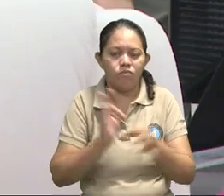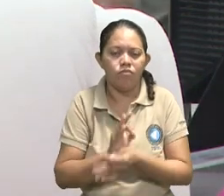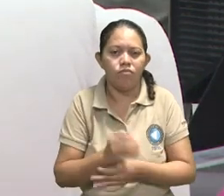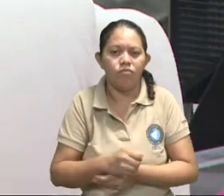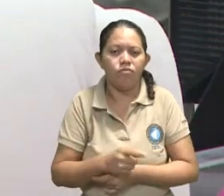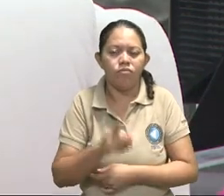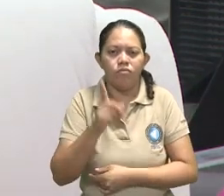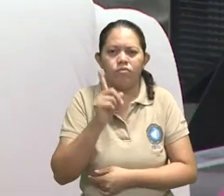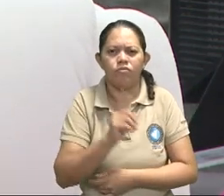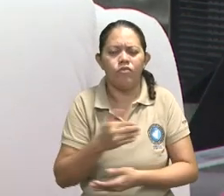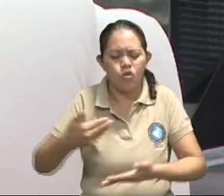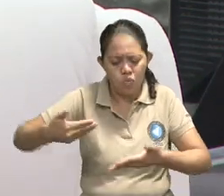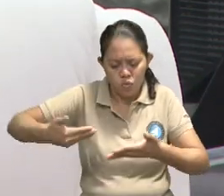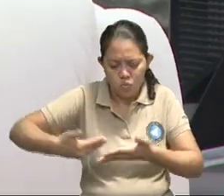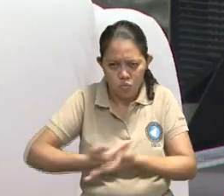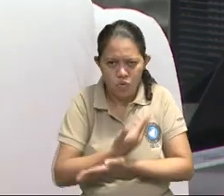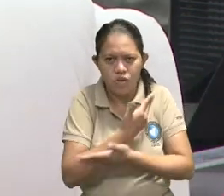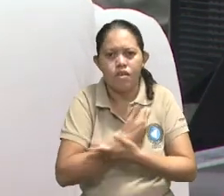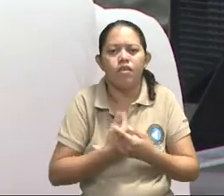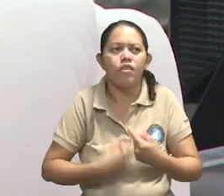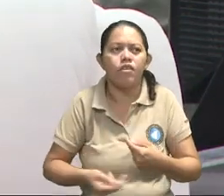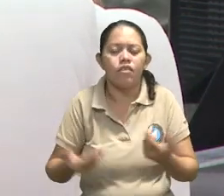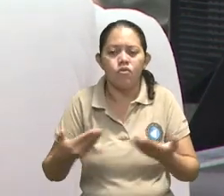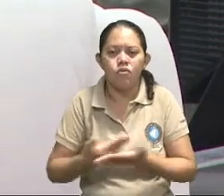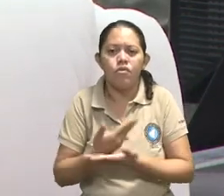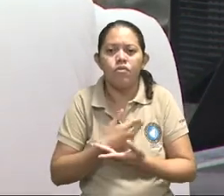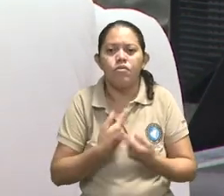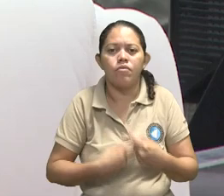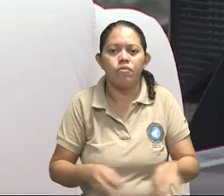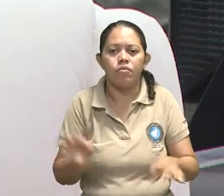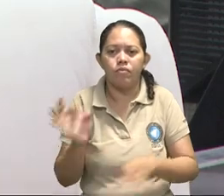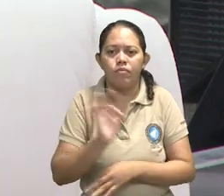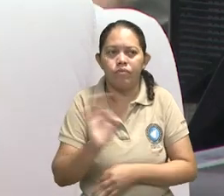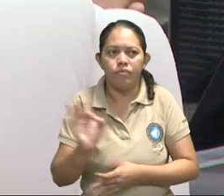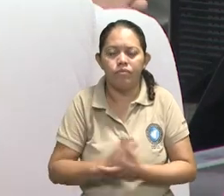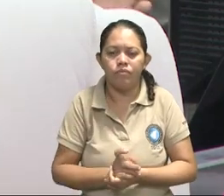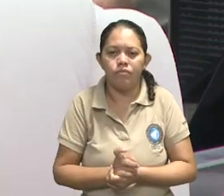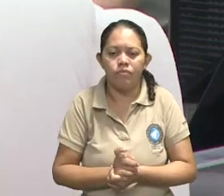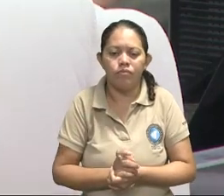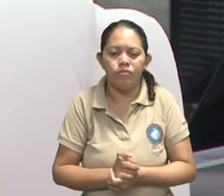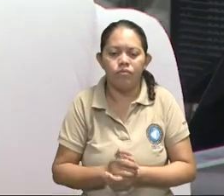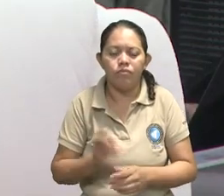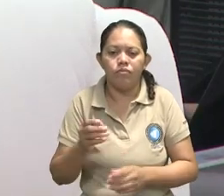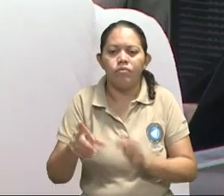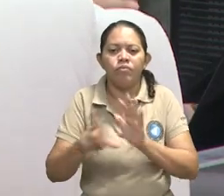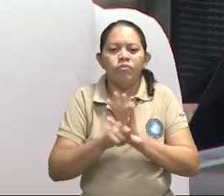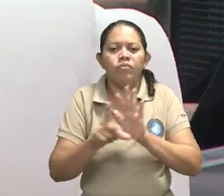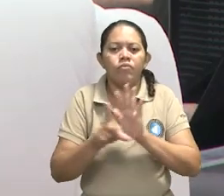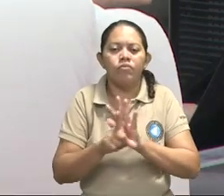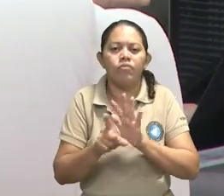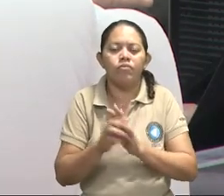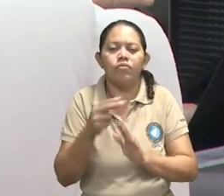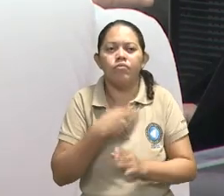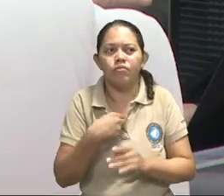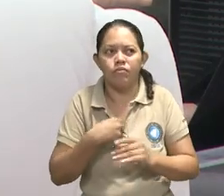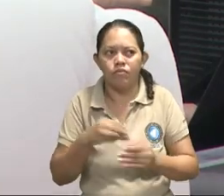de una nueva, moderna y adecuada ley de vanguardia